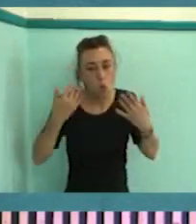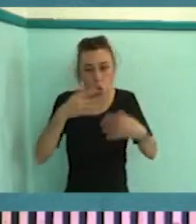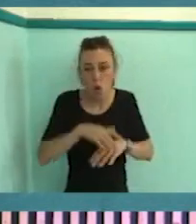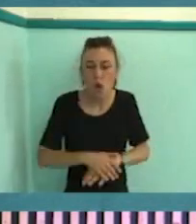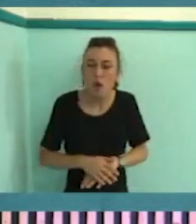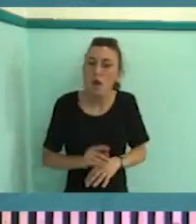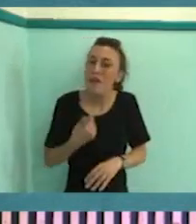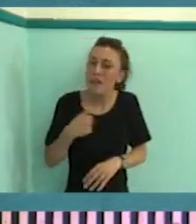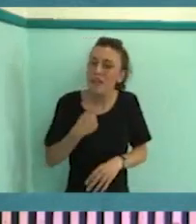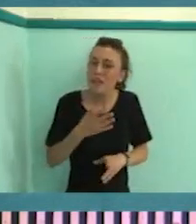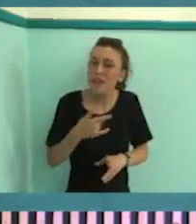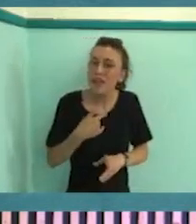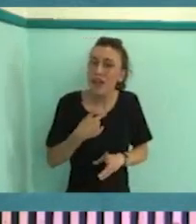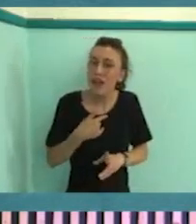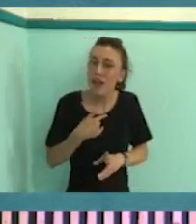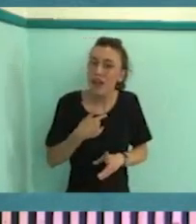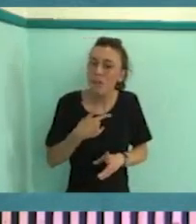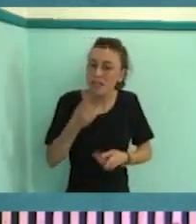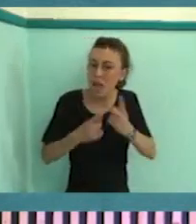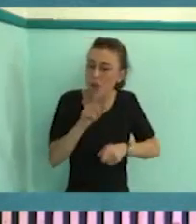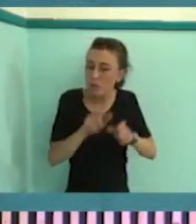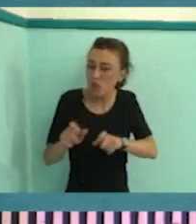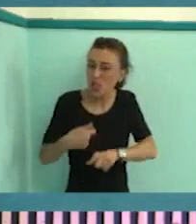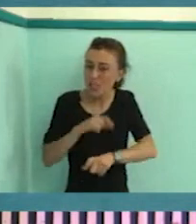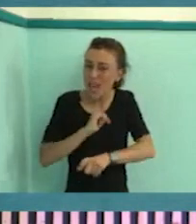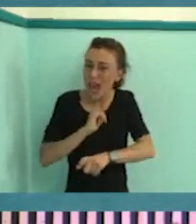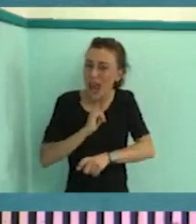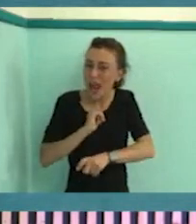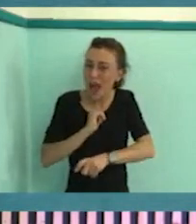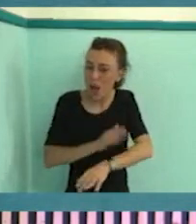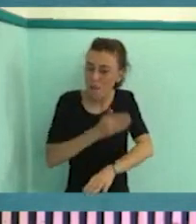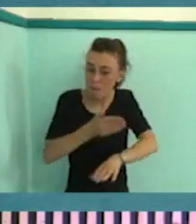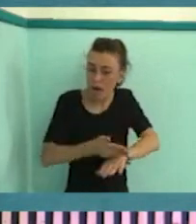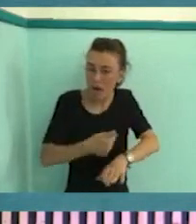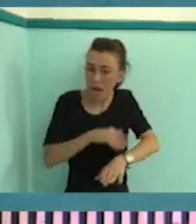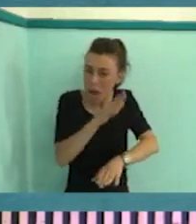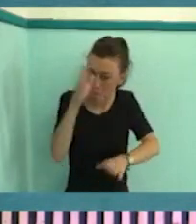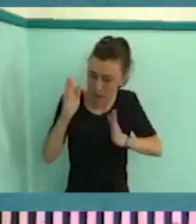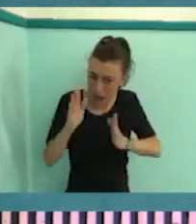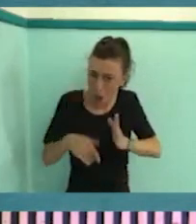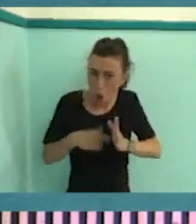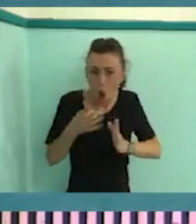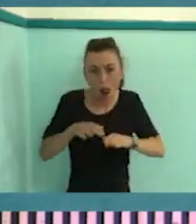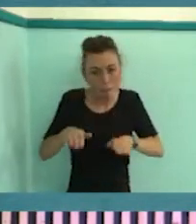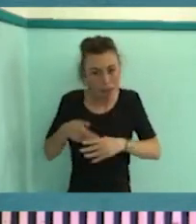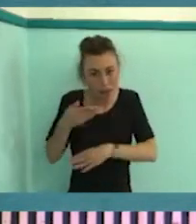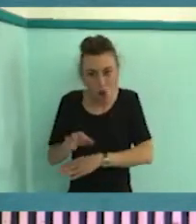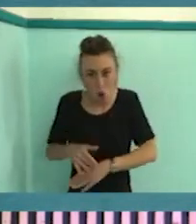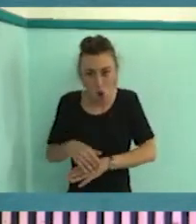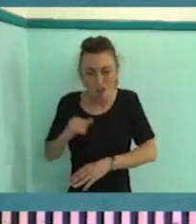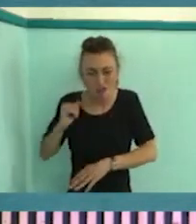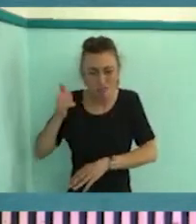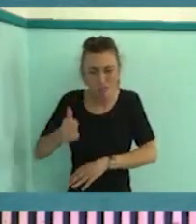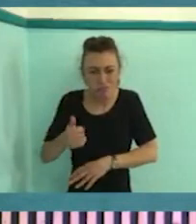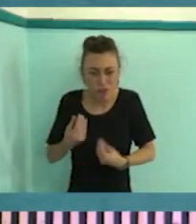verano para no llegar a por ejemplo vestir un bañador no o o irse a la playa personas que no han ido a la durante muchísimo